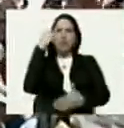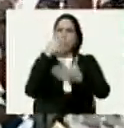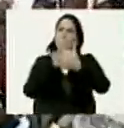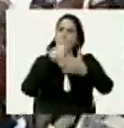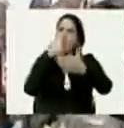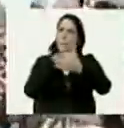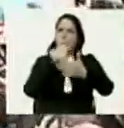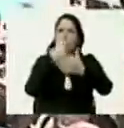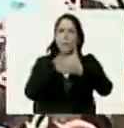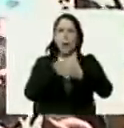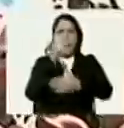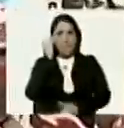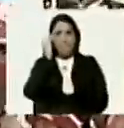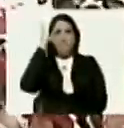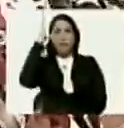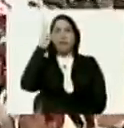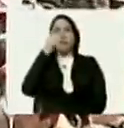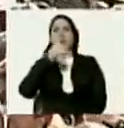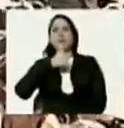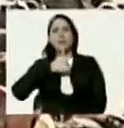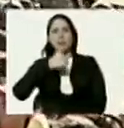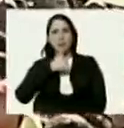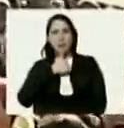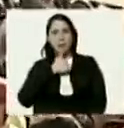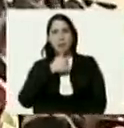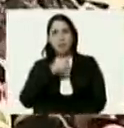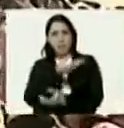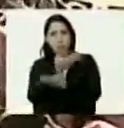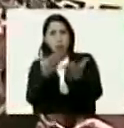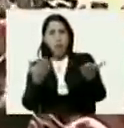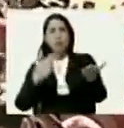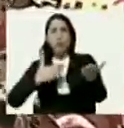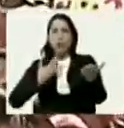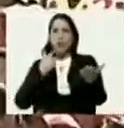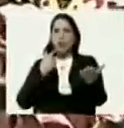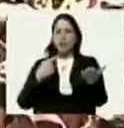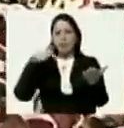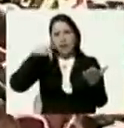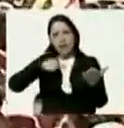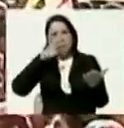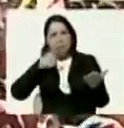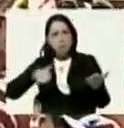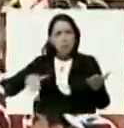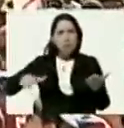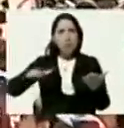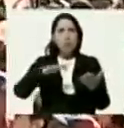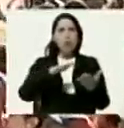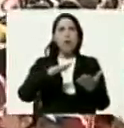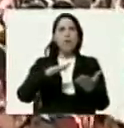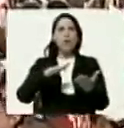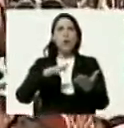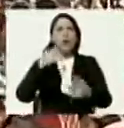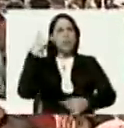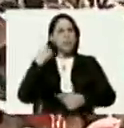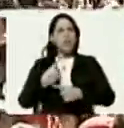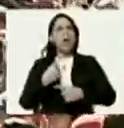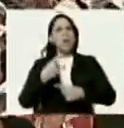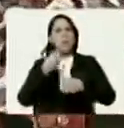su capacidad de resistencia, y por eso podemos decir, este pueblo vale la pena el